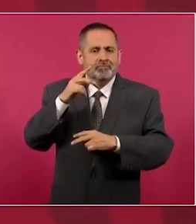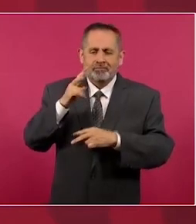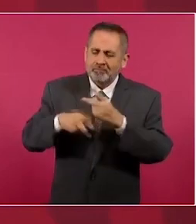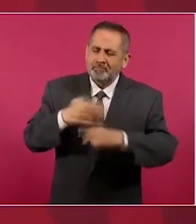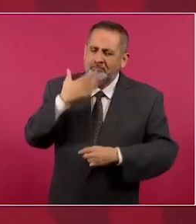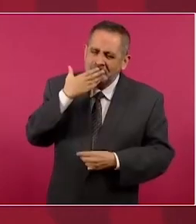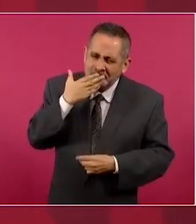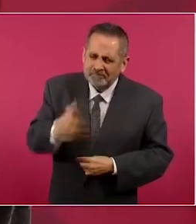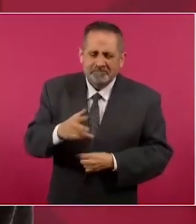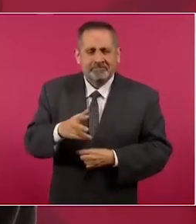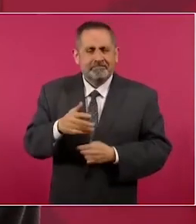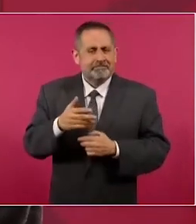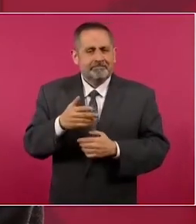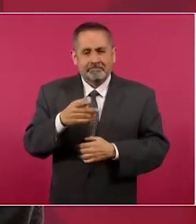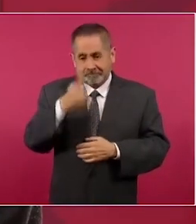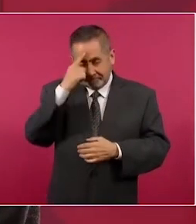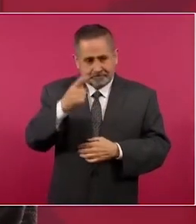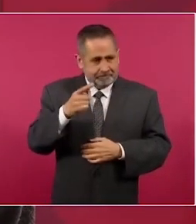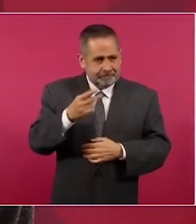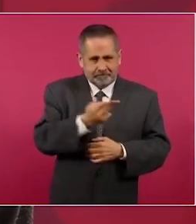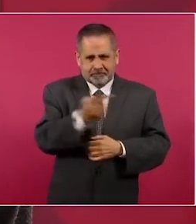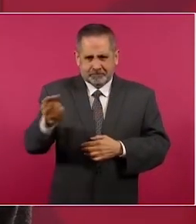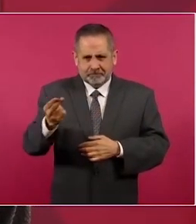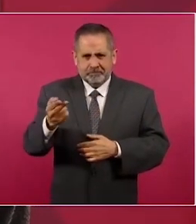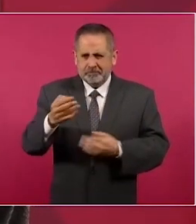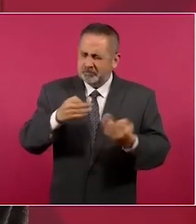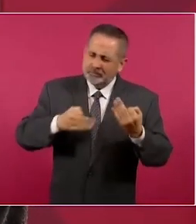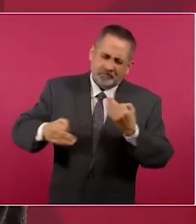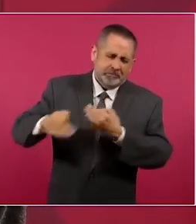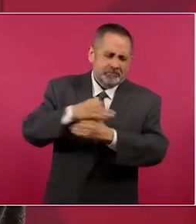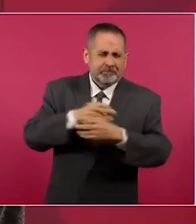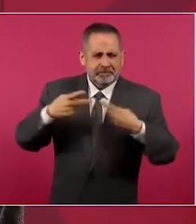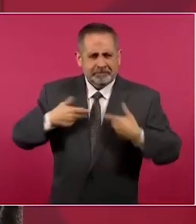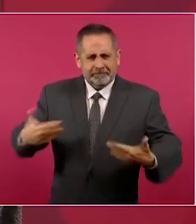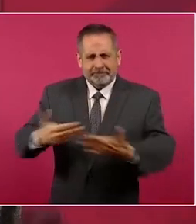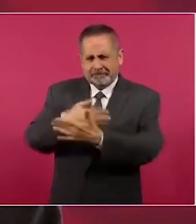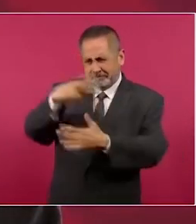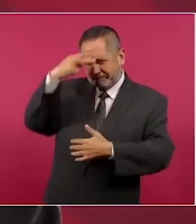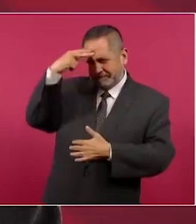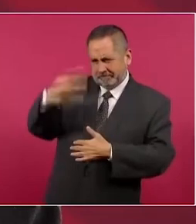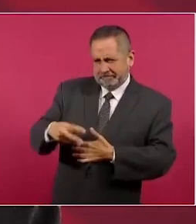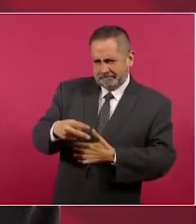a ustedes y a todo el pueblo de México.